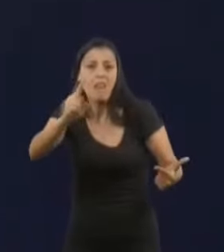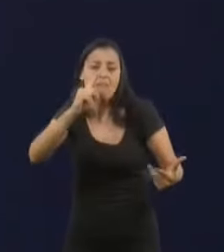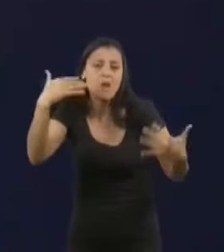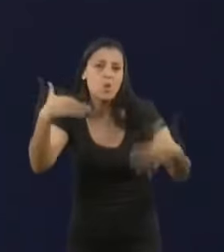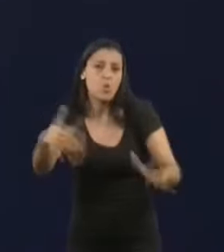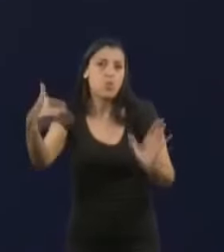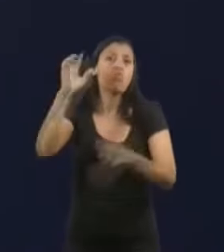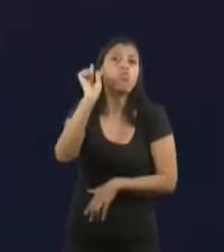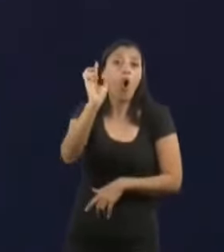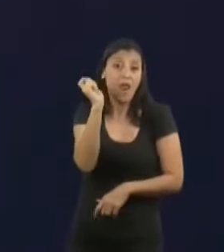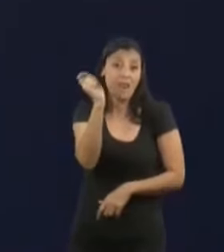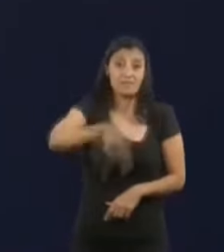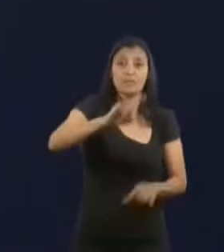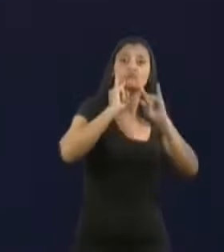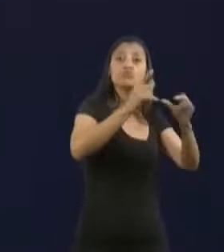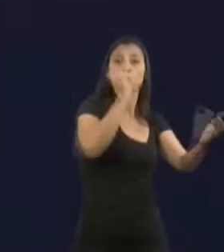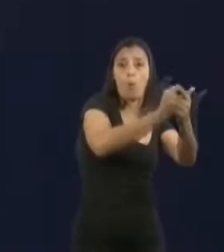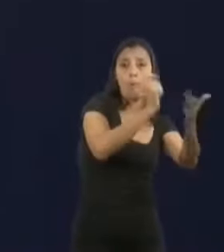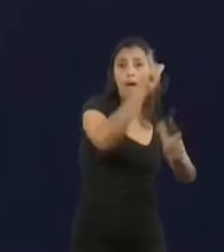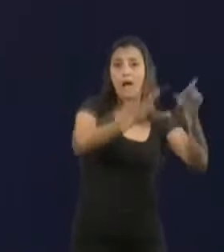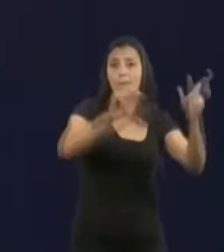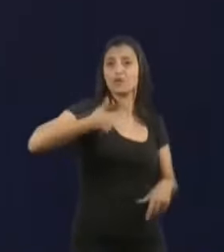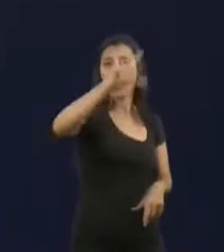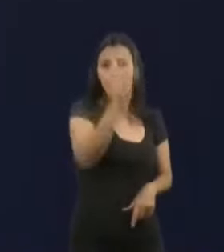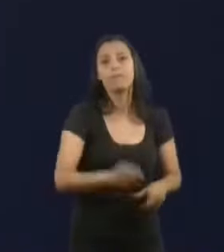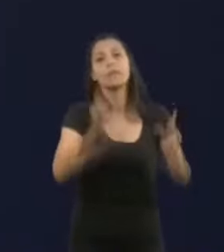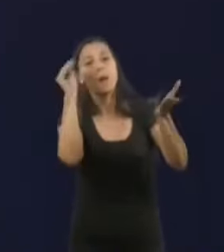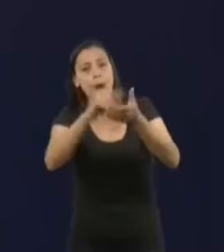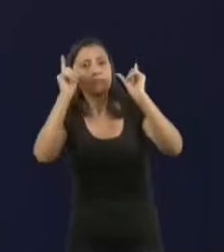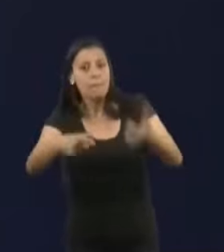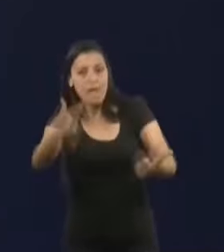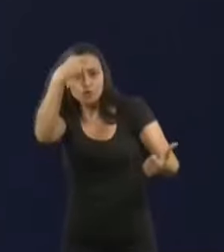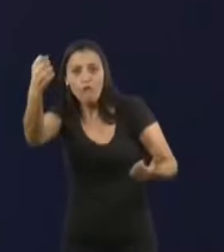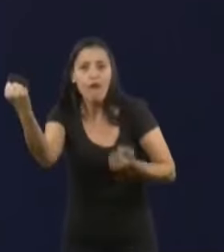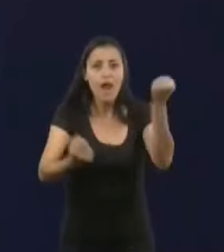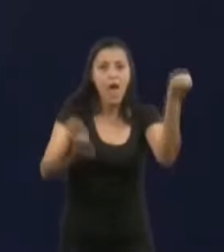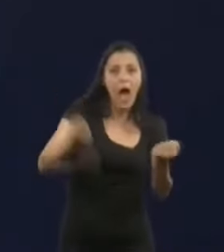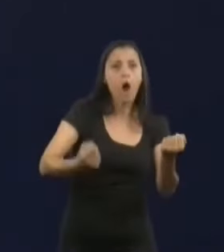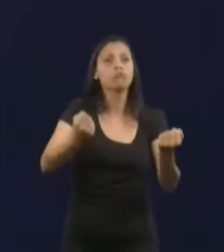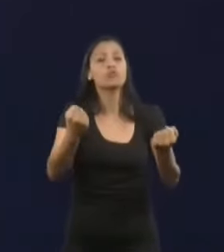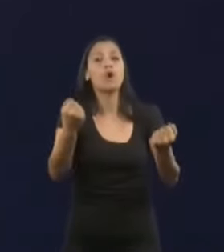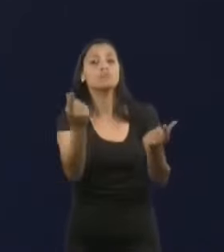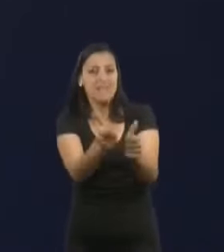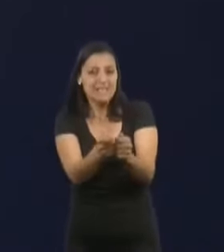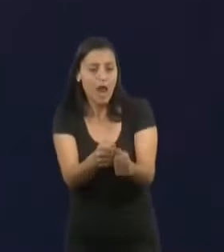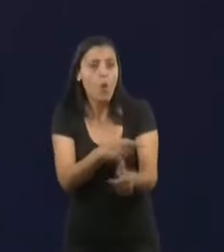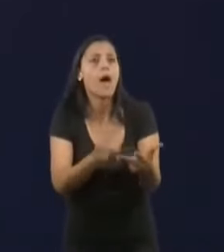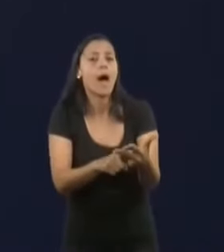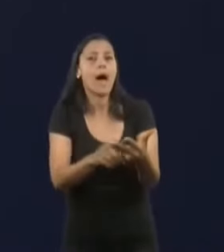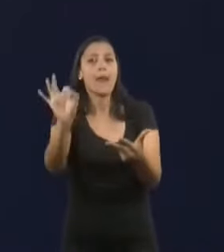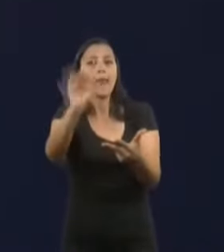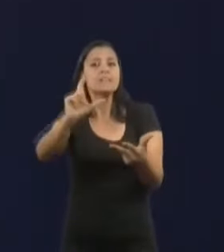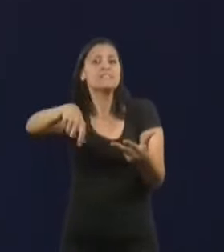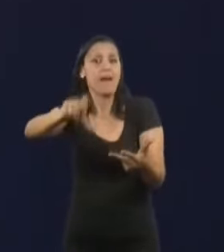argentinos Además del despilfarro en el uso de vehículos oficiales de eh teléfonos celulares de